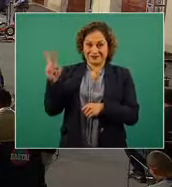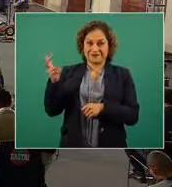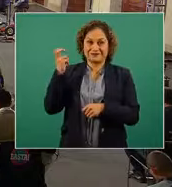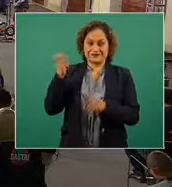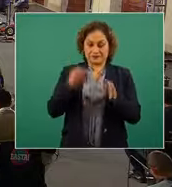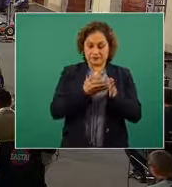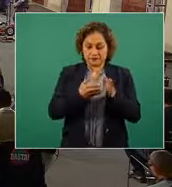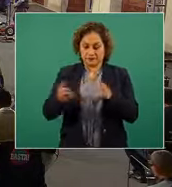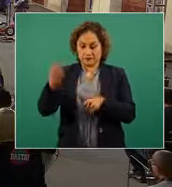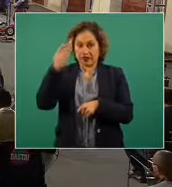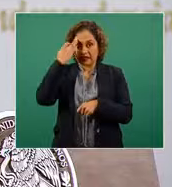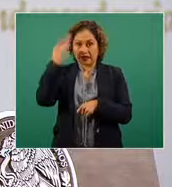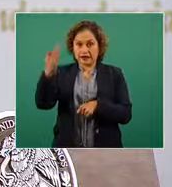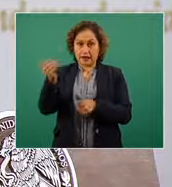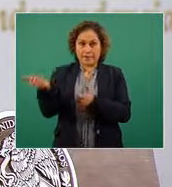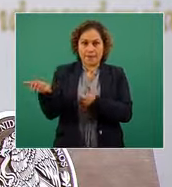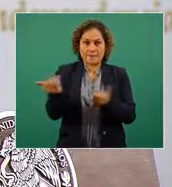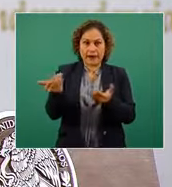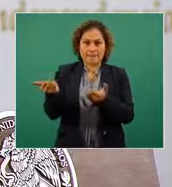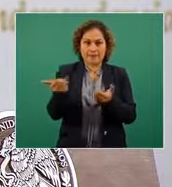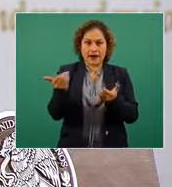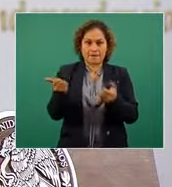utilización de camas, vemos cómo